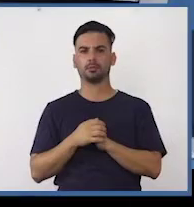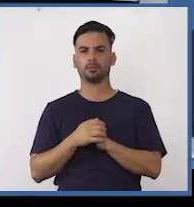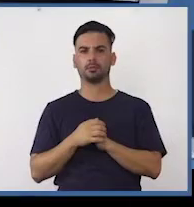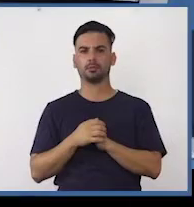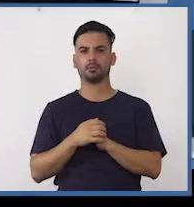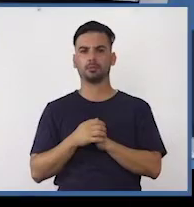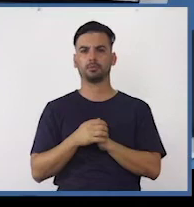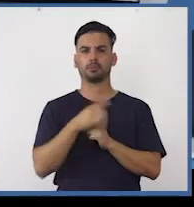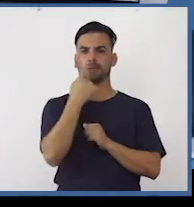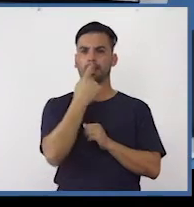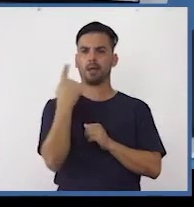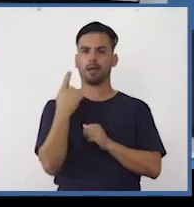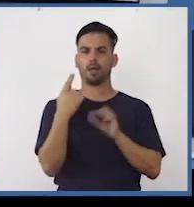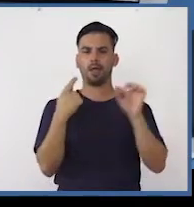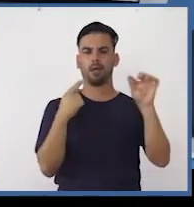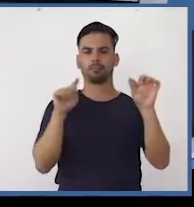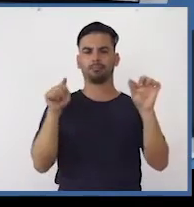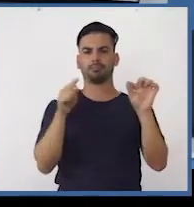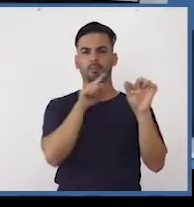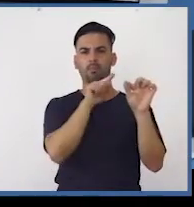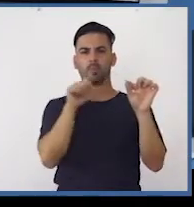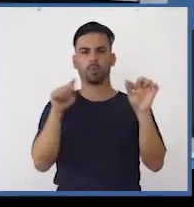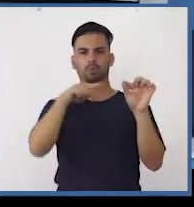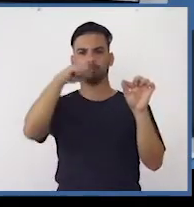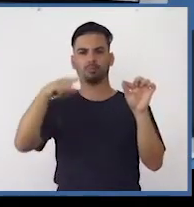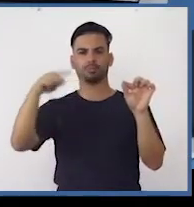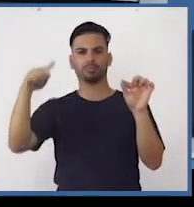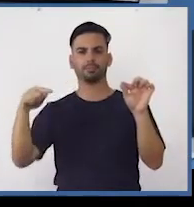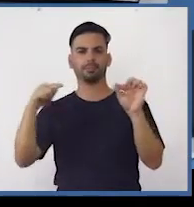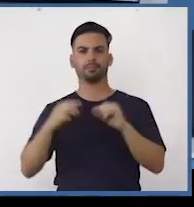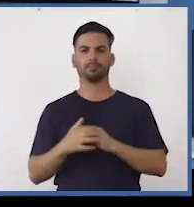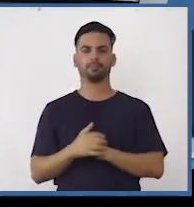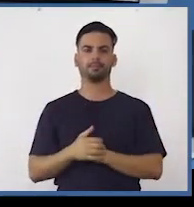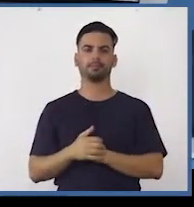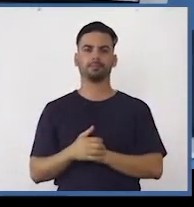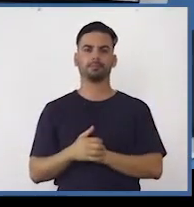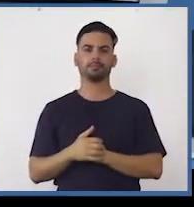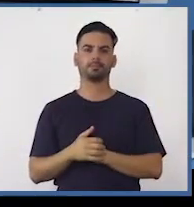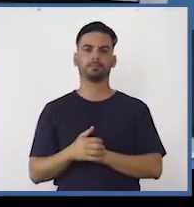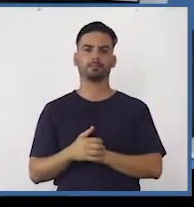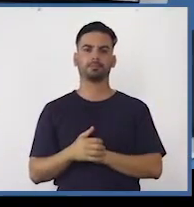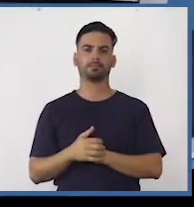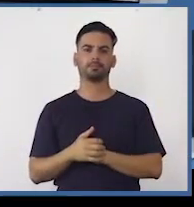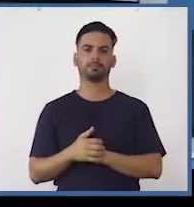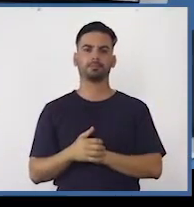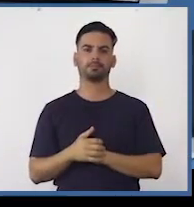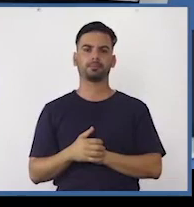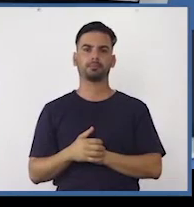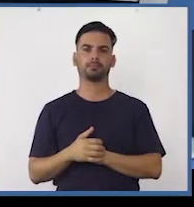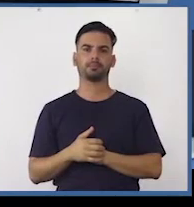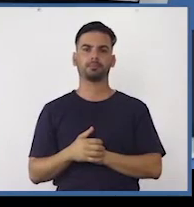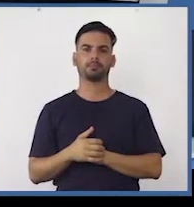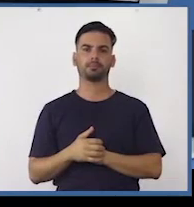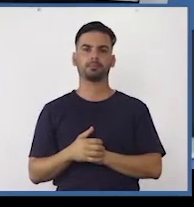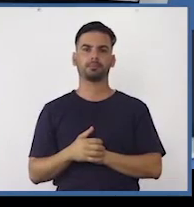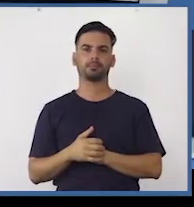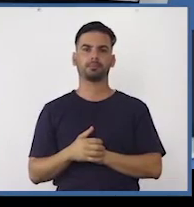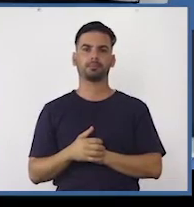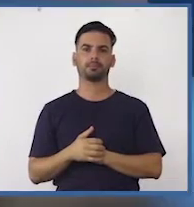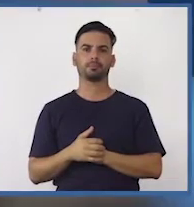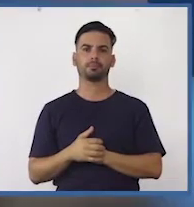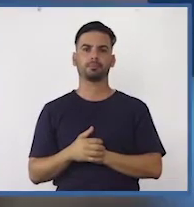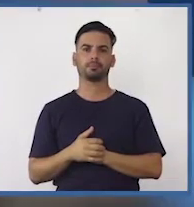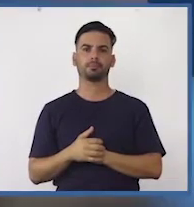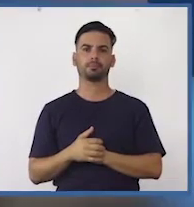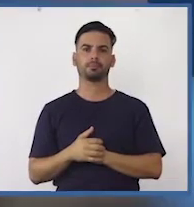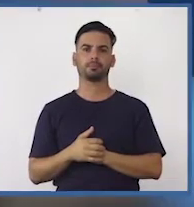Ahora, ¿cómo podemos calcular la longitud de onda? Pues de esta manera la podemos calcular. Dice que la longitud de onda va a ser igual